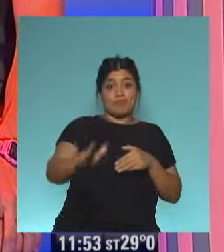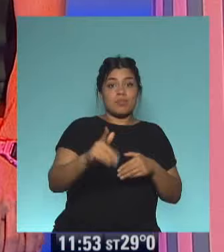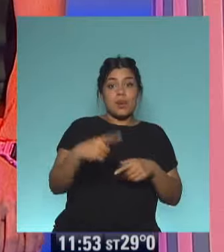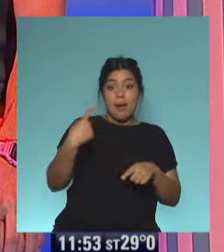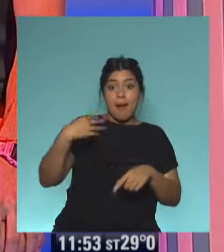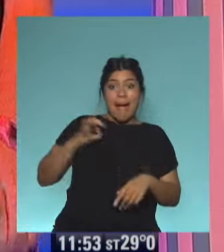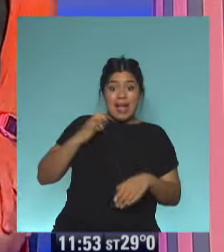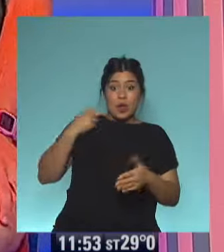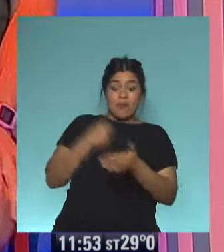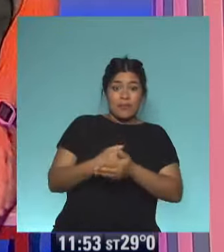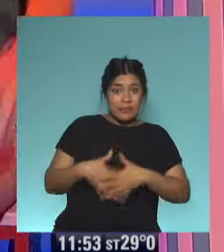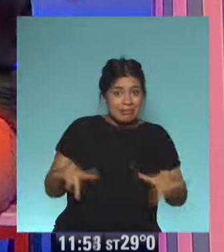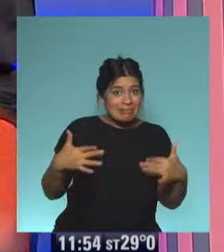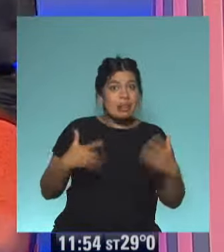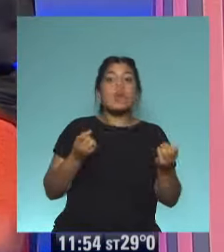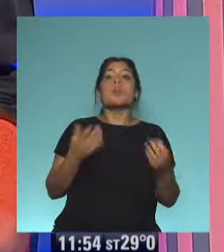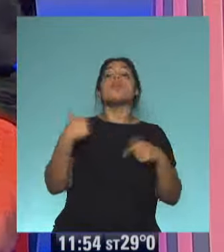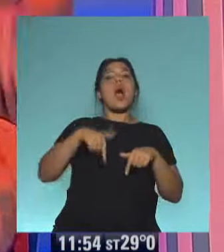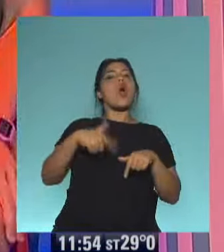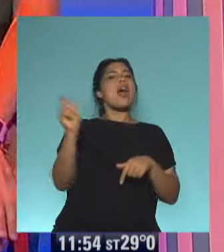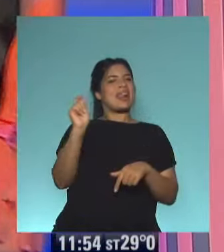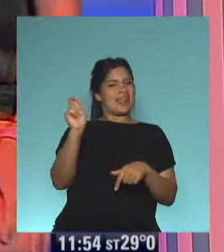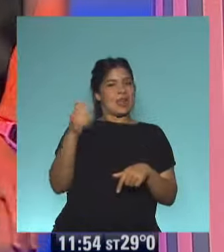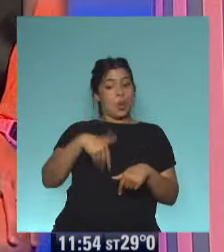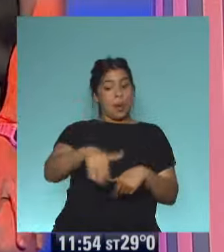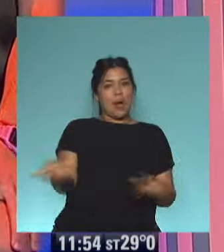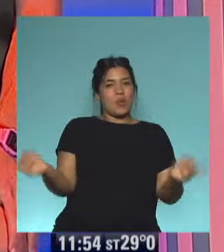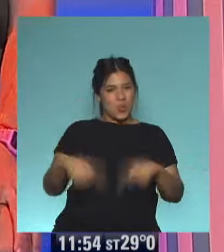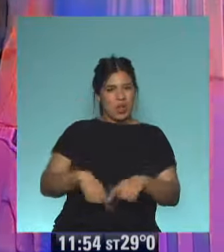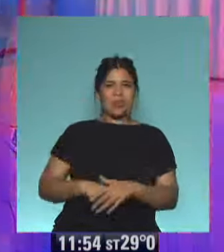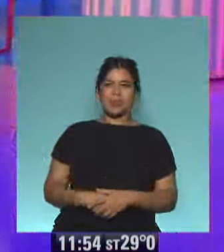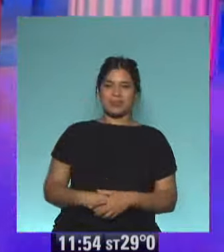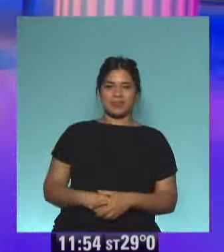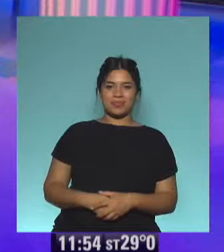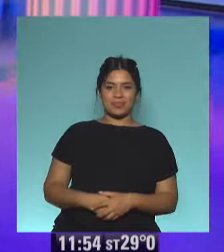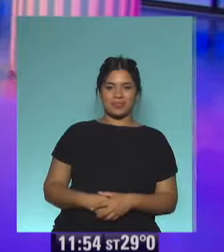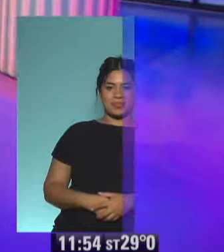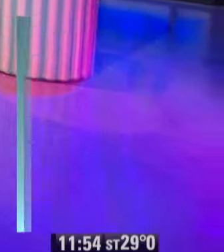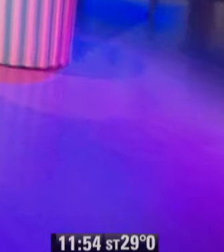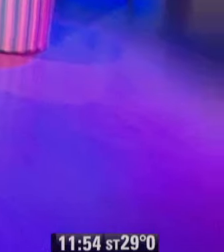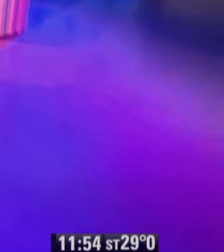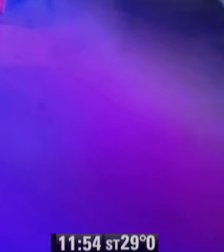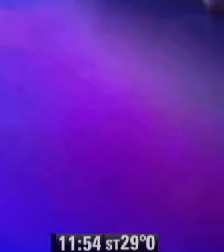que ya se nos viene encima. Así es, pero ahora vamos a un recreo que enseguida seguimos con más en Seguimos Educando.